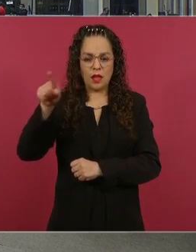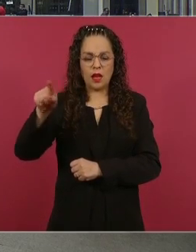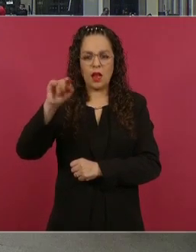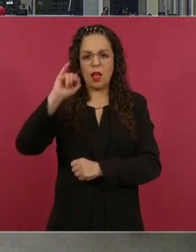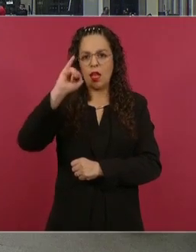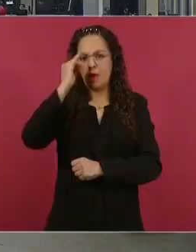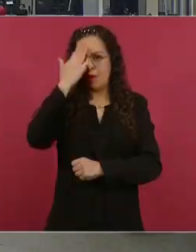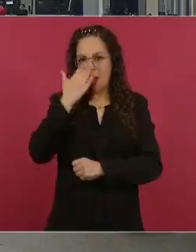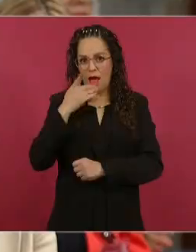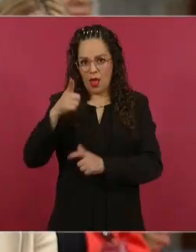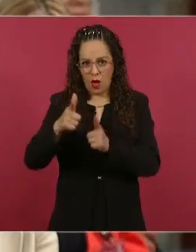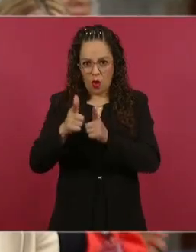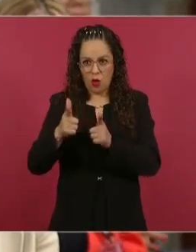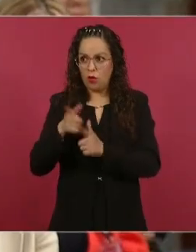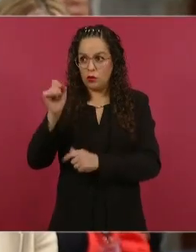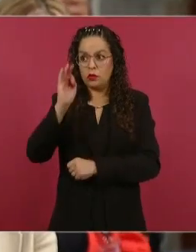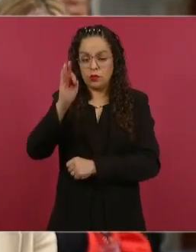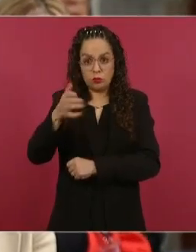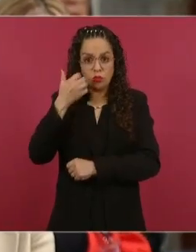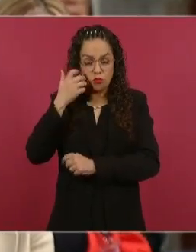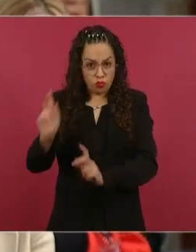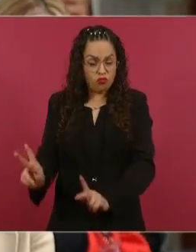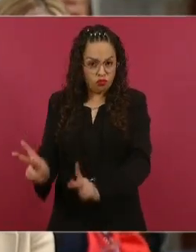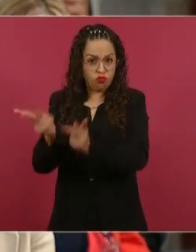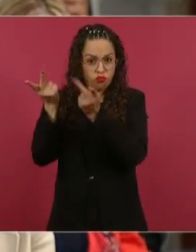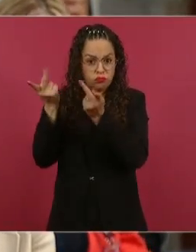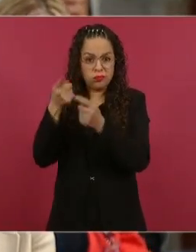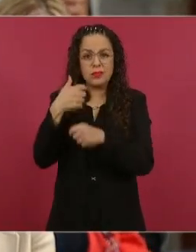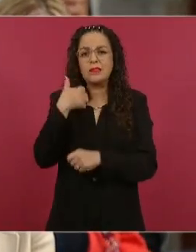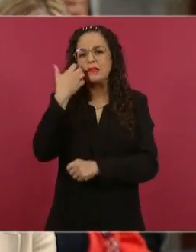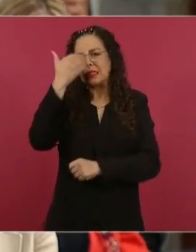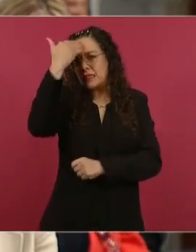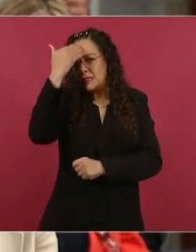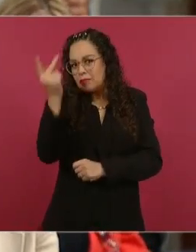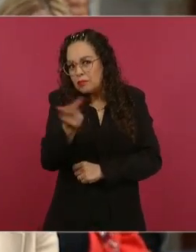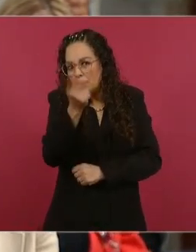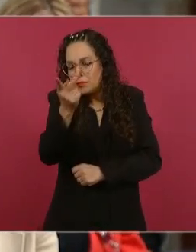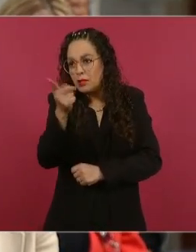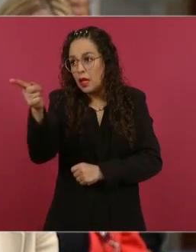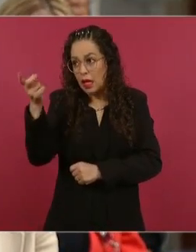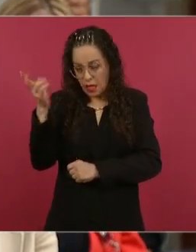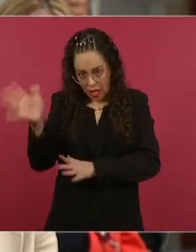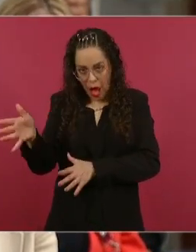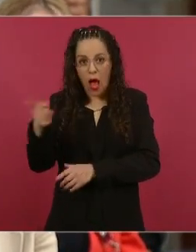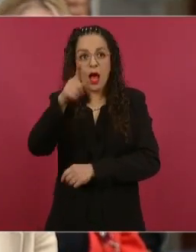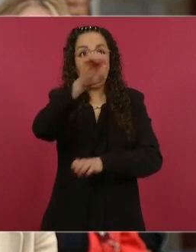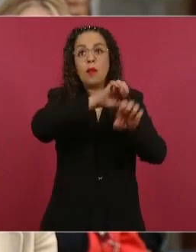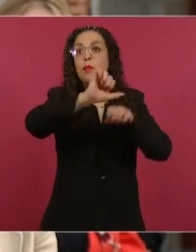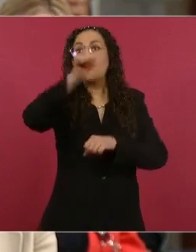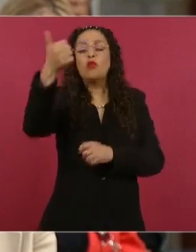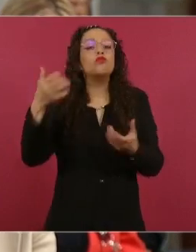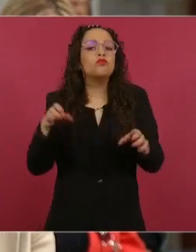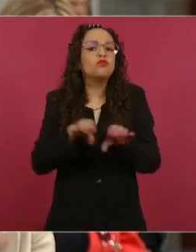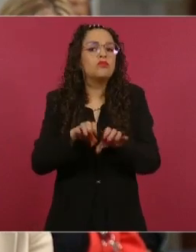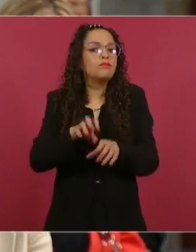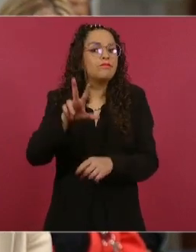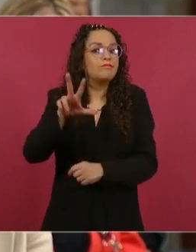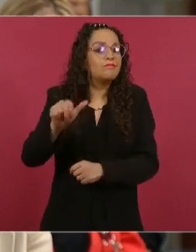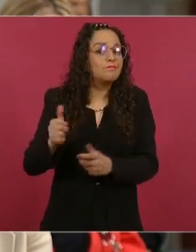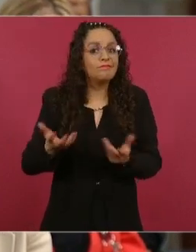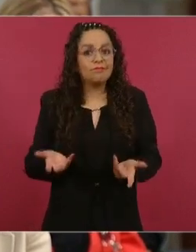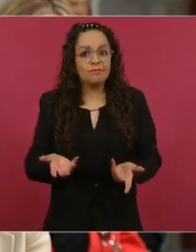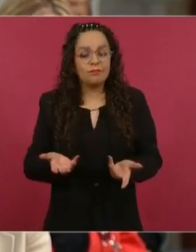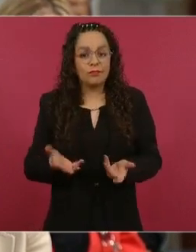había aceptado esta venta. Preguntarle cómo va ese asunto con las otras empresas y sobre todo si se están